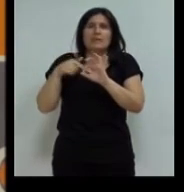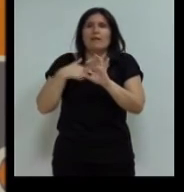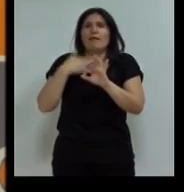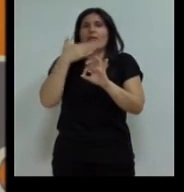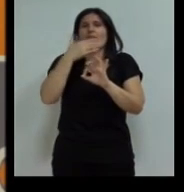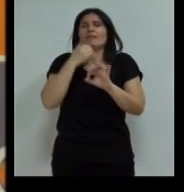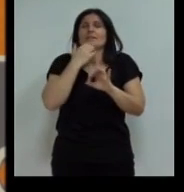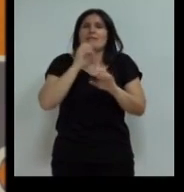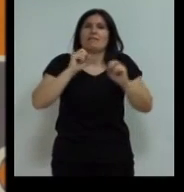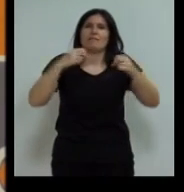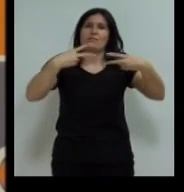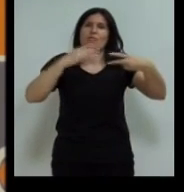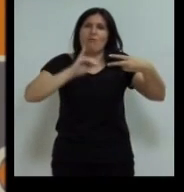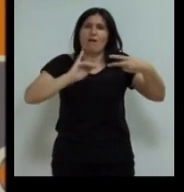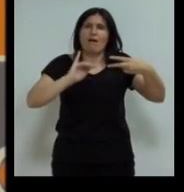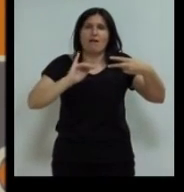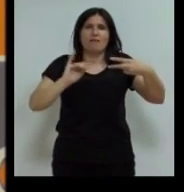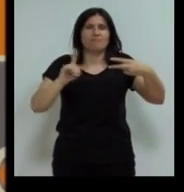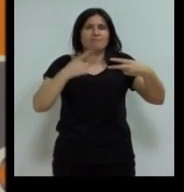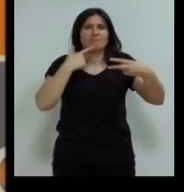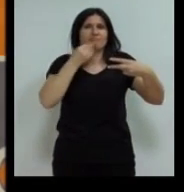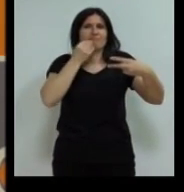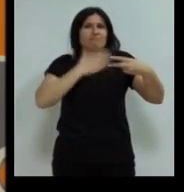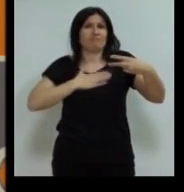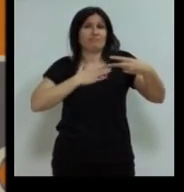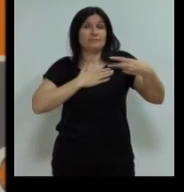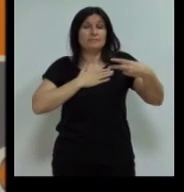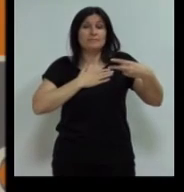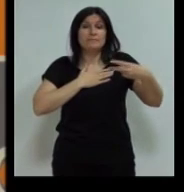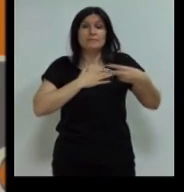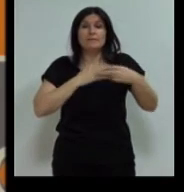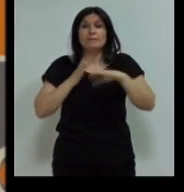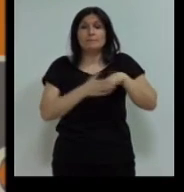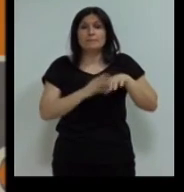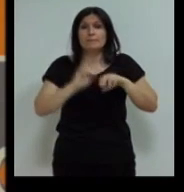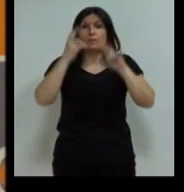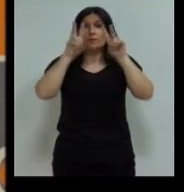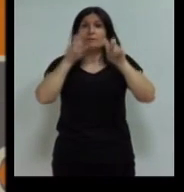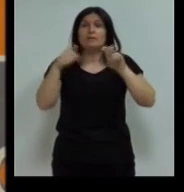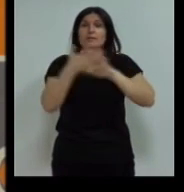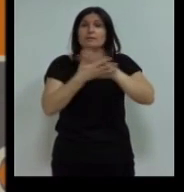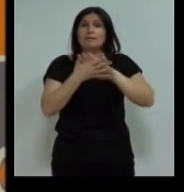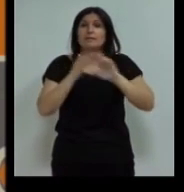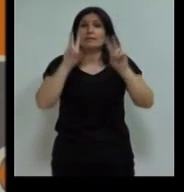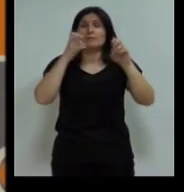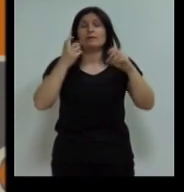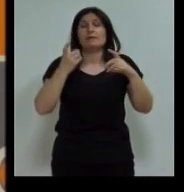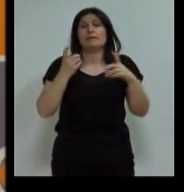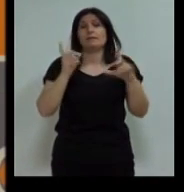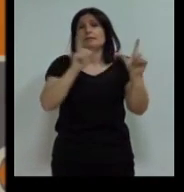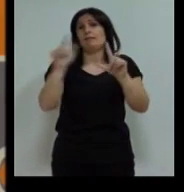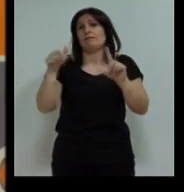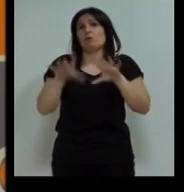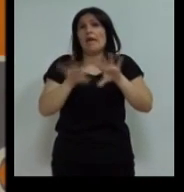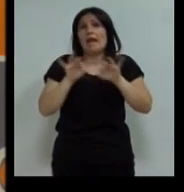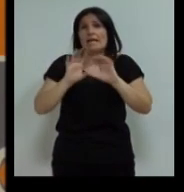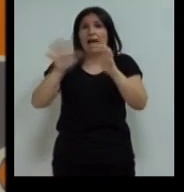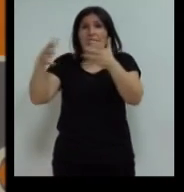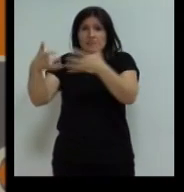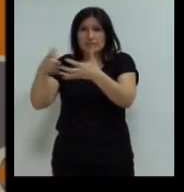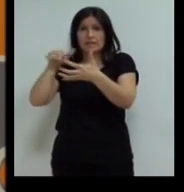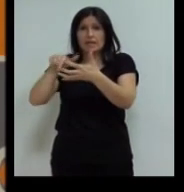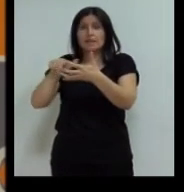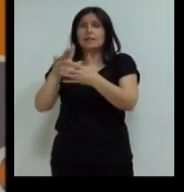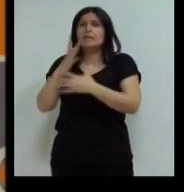subtitulado. Y bueno, pues el tema de que se comentaba también el tema de la televisión a la carta, porque si